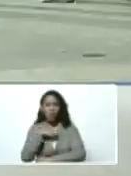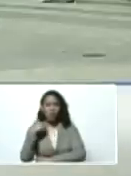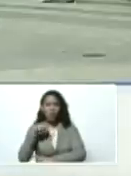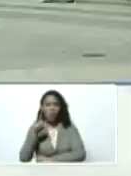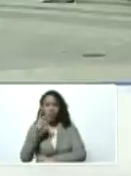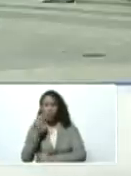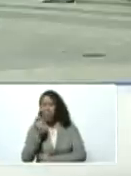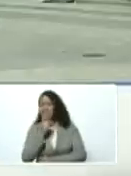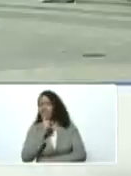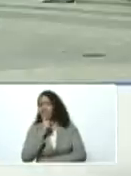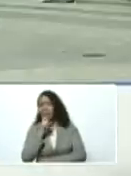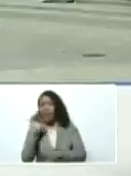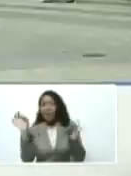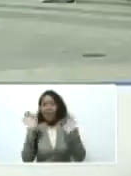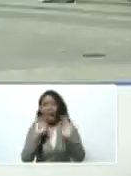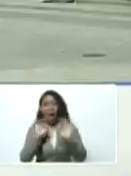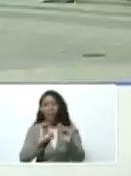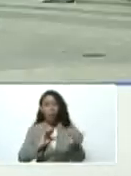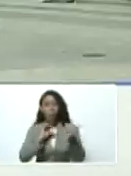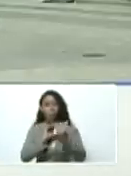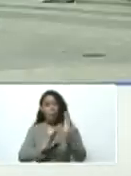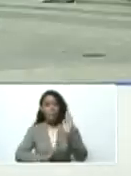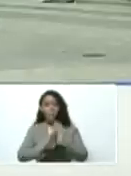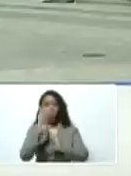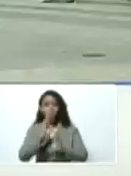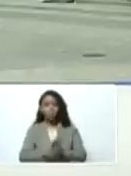muy difícil que nadie lo vaya a igualar ni superar.